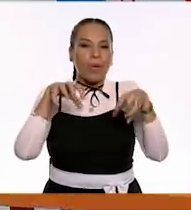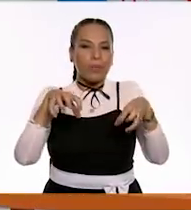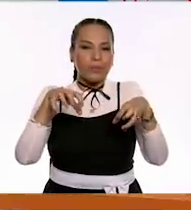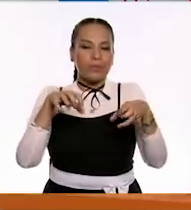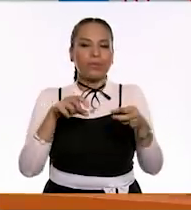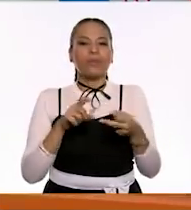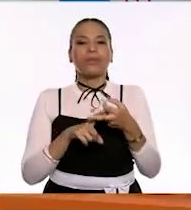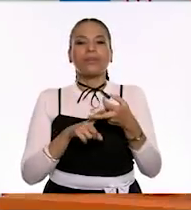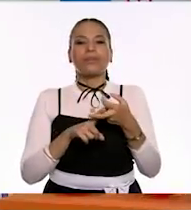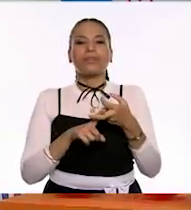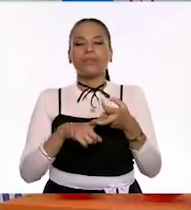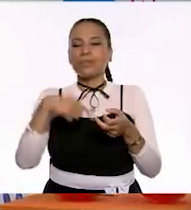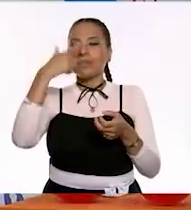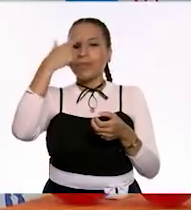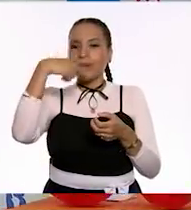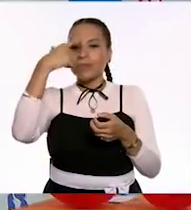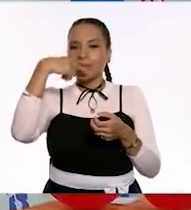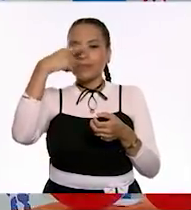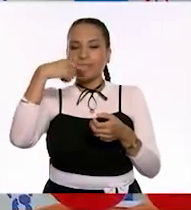monstruos, noche,